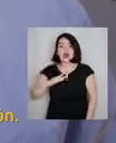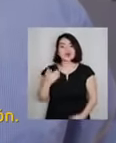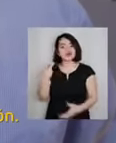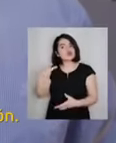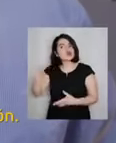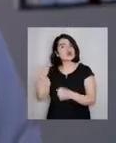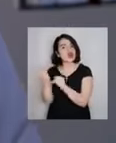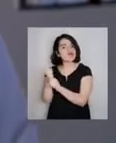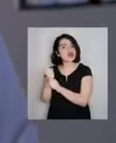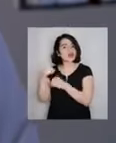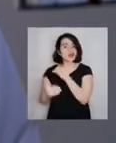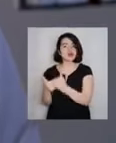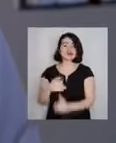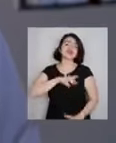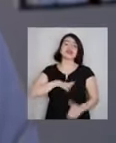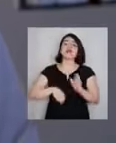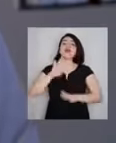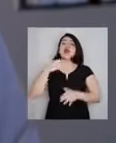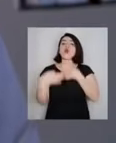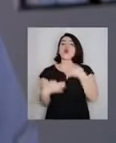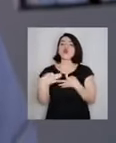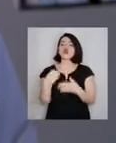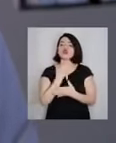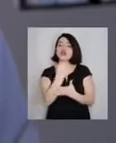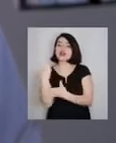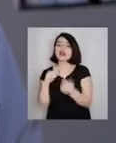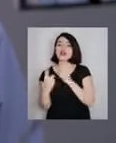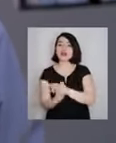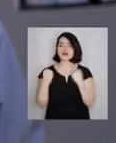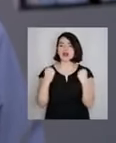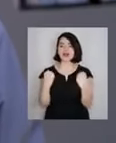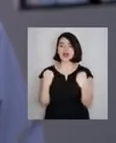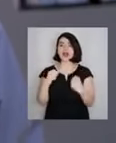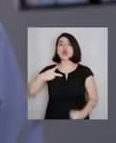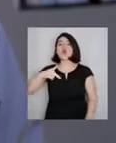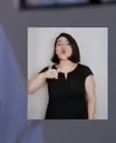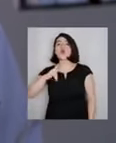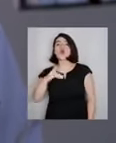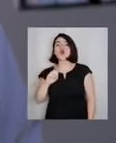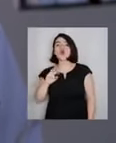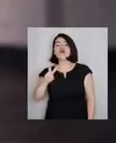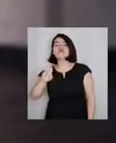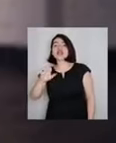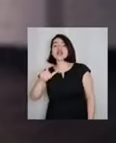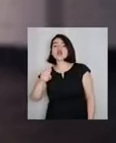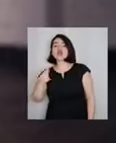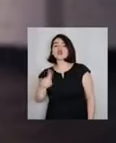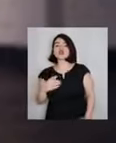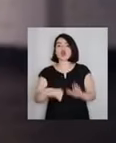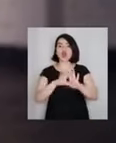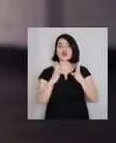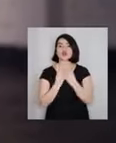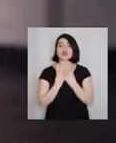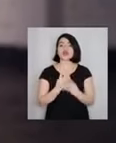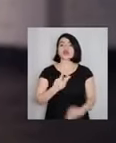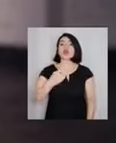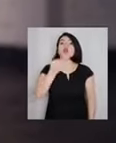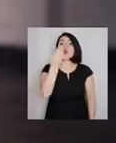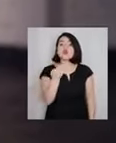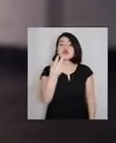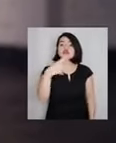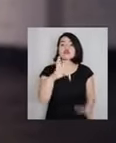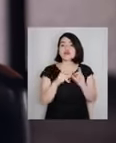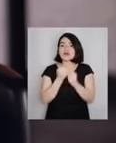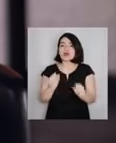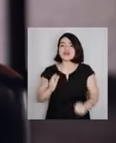de agua para su producción. Por un Chile más justo y solidario, por un cambio radical, Hugo Veloso, tu constituyente. Usted y su familia no